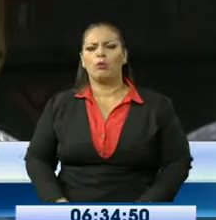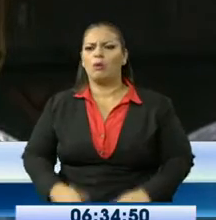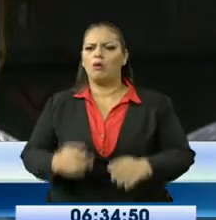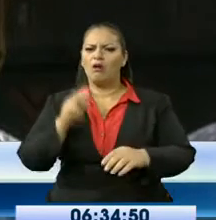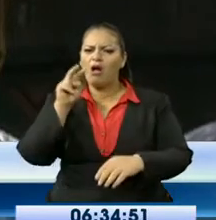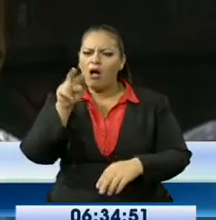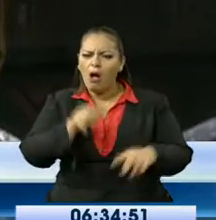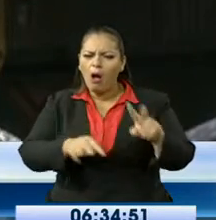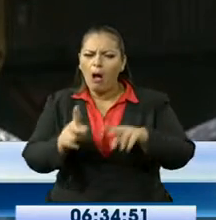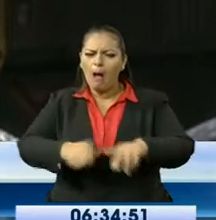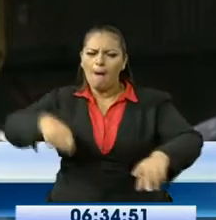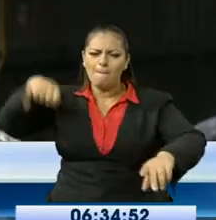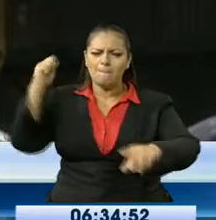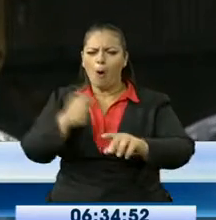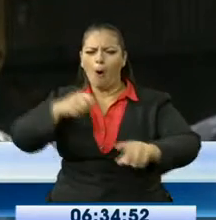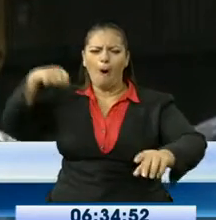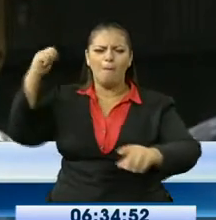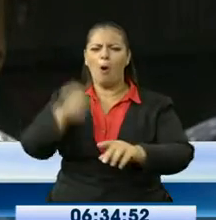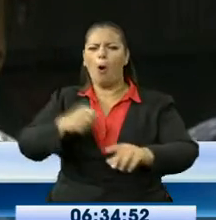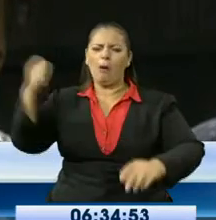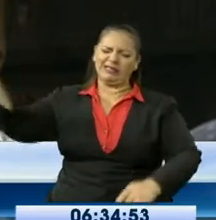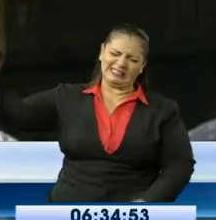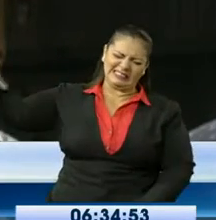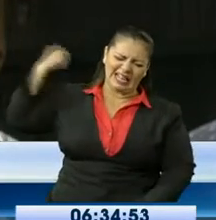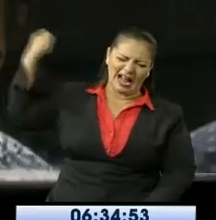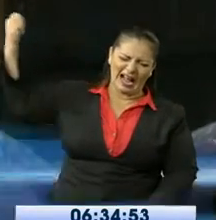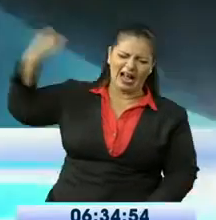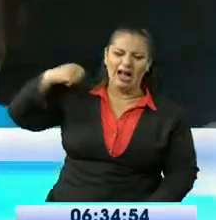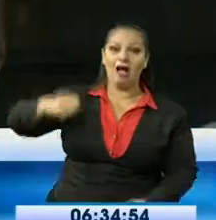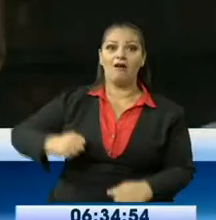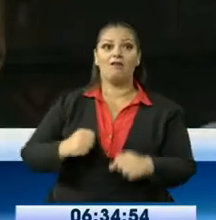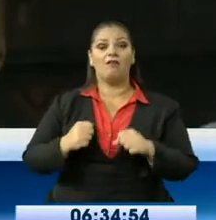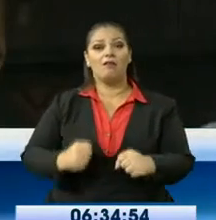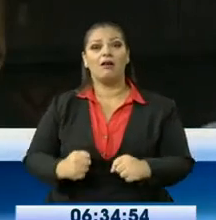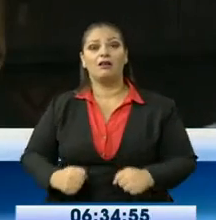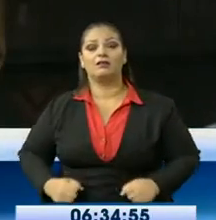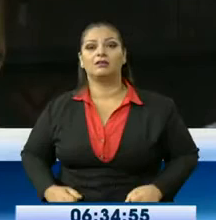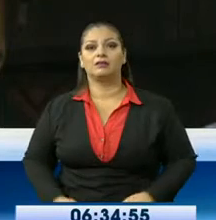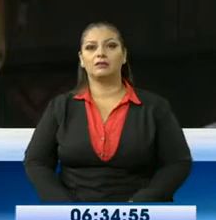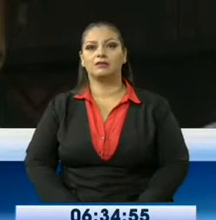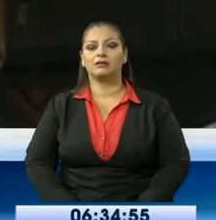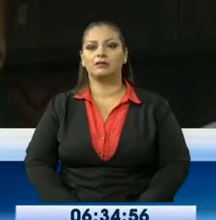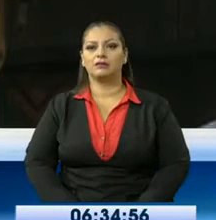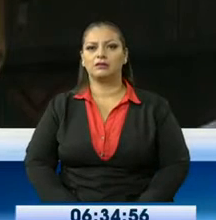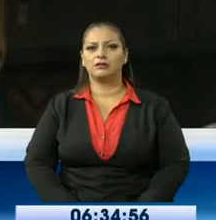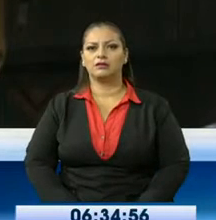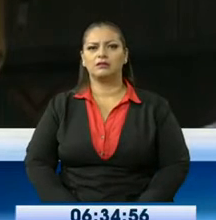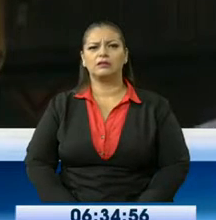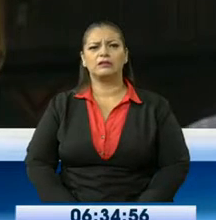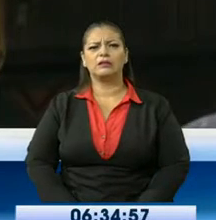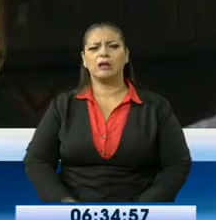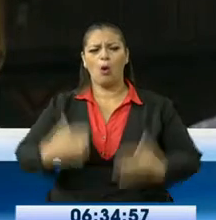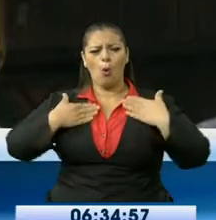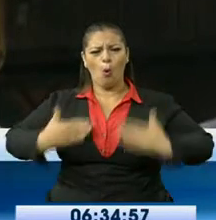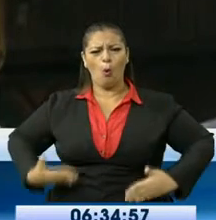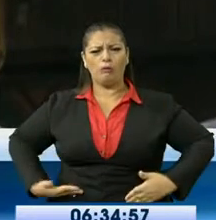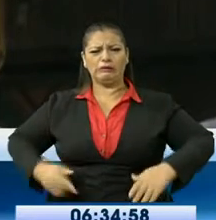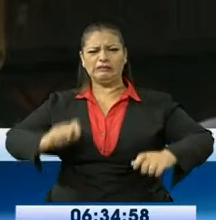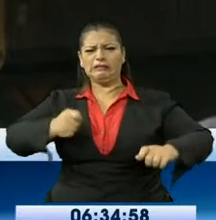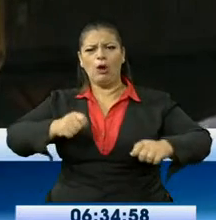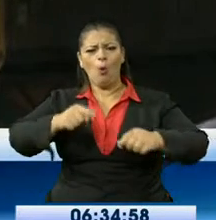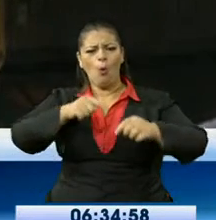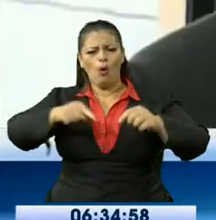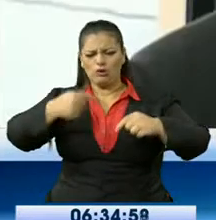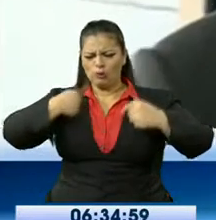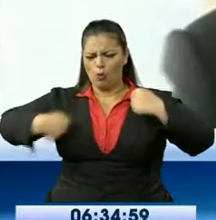perforados, lastimados. ¿Perforados con qué? Desconozco porque no estuve en el momento, pero estaban perforados, ¿no es cierto? Y el